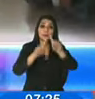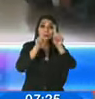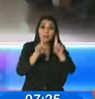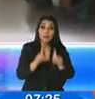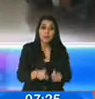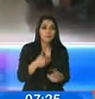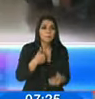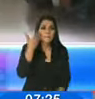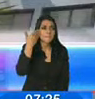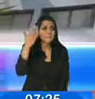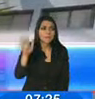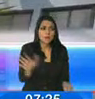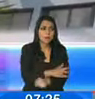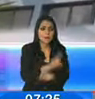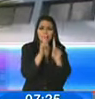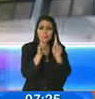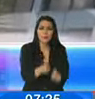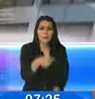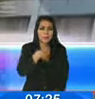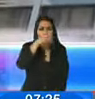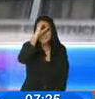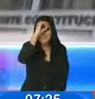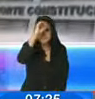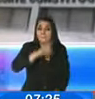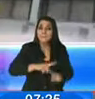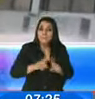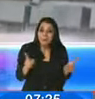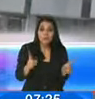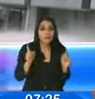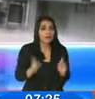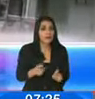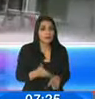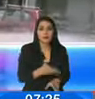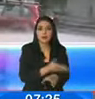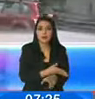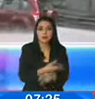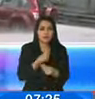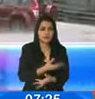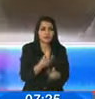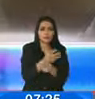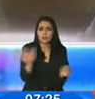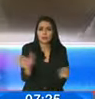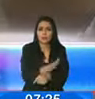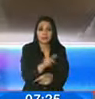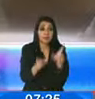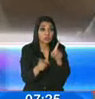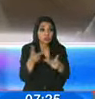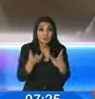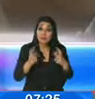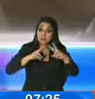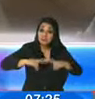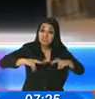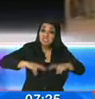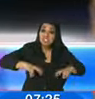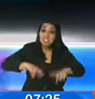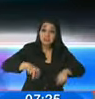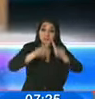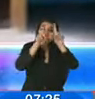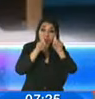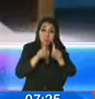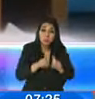no conocen todavía el contenido, por lo que hay un trabajo importante en este sentido. Quienes deseen investigar, conocer los contenidos